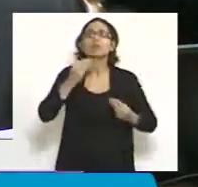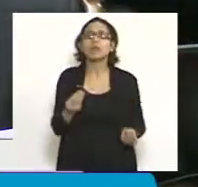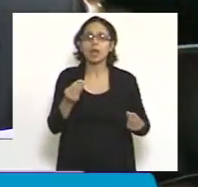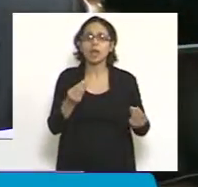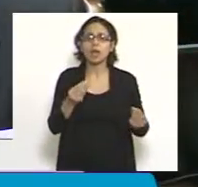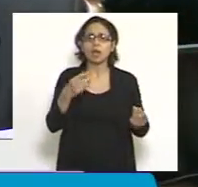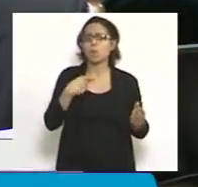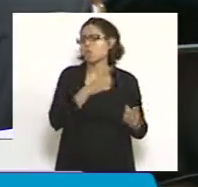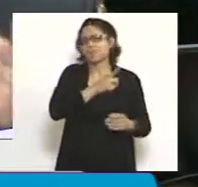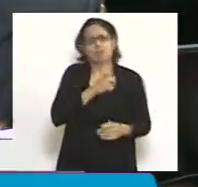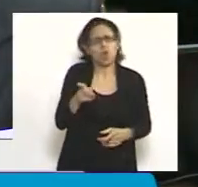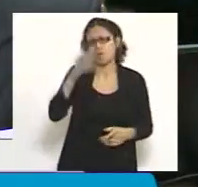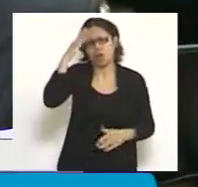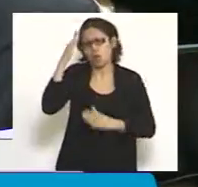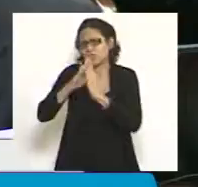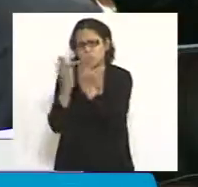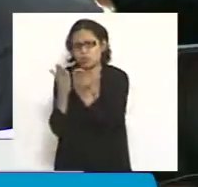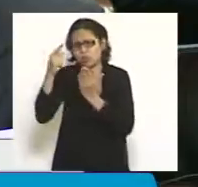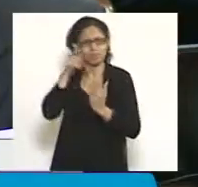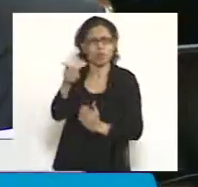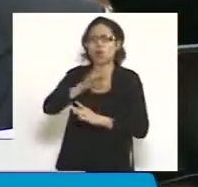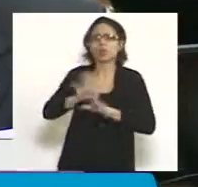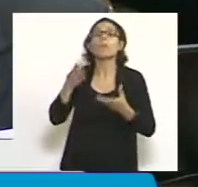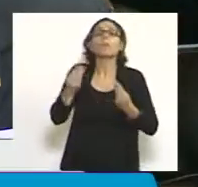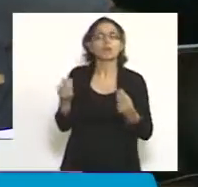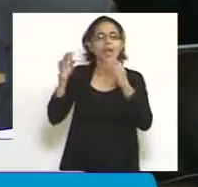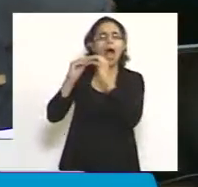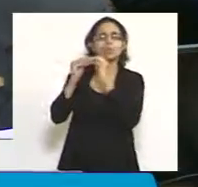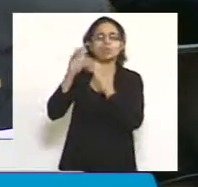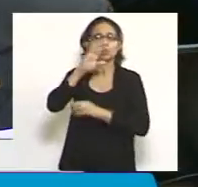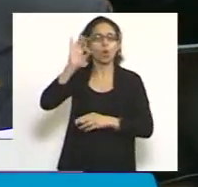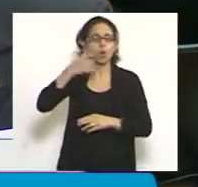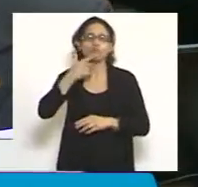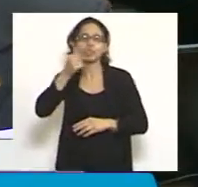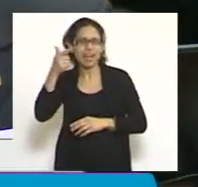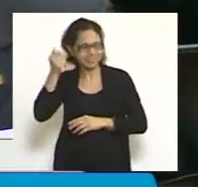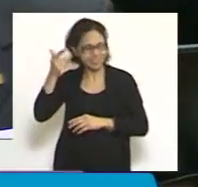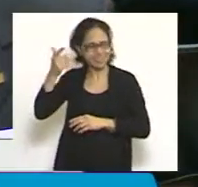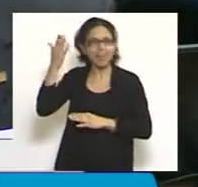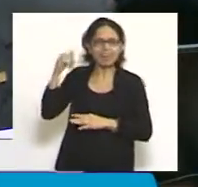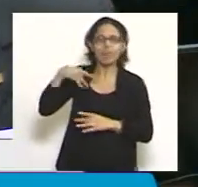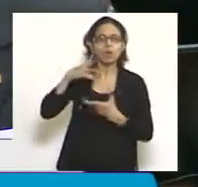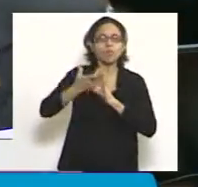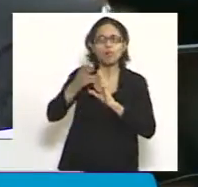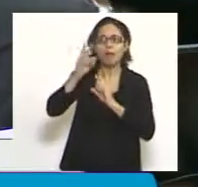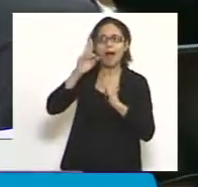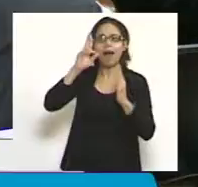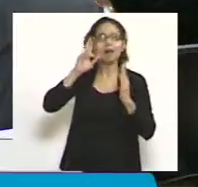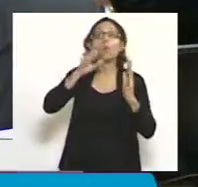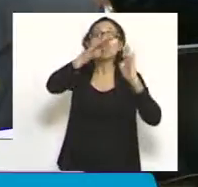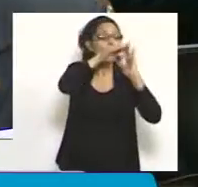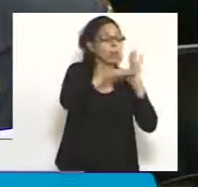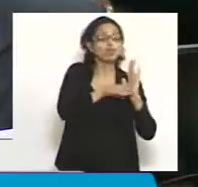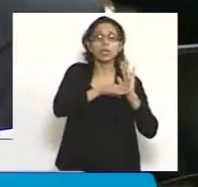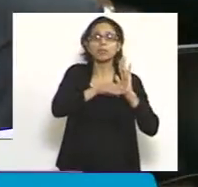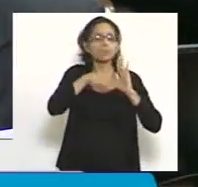absolutamente inconstitucional, esto está claro por el fallo Rosa, no se va a respetar el procedimiento natural